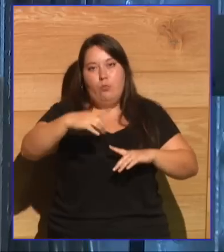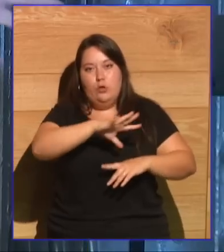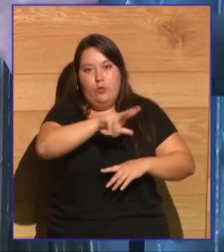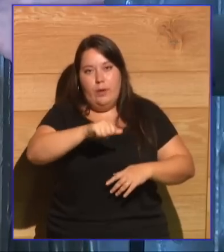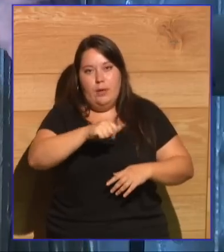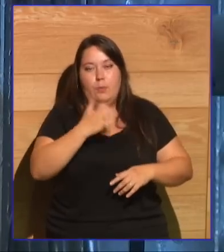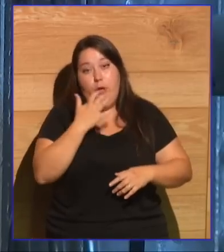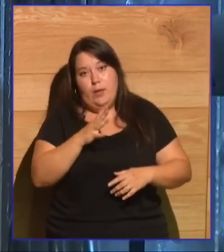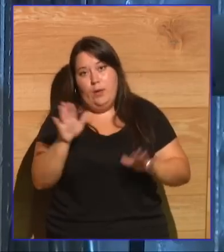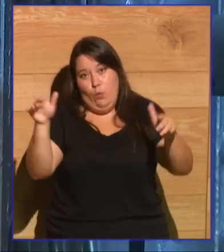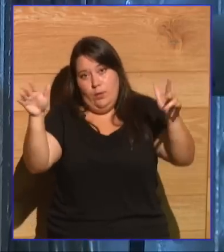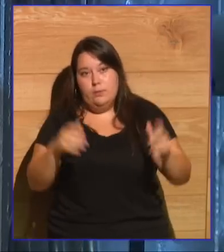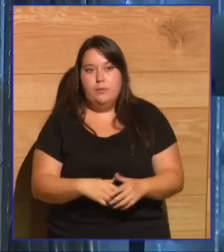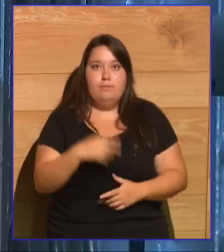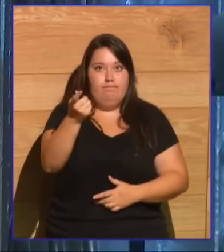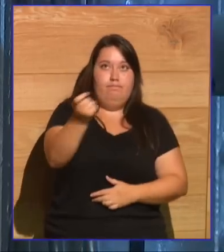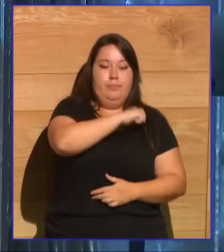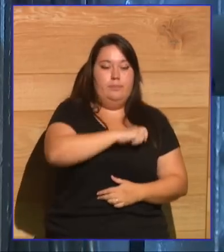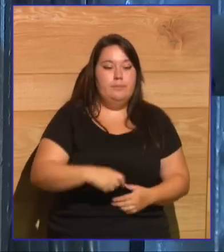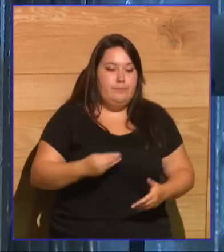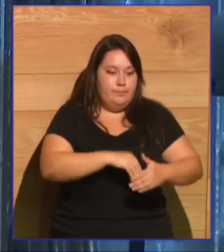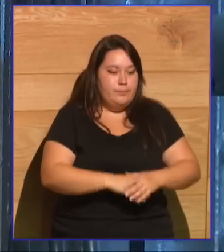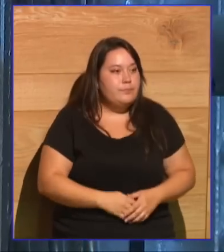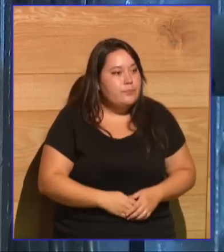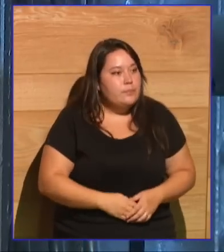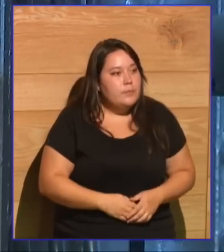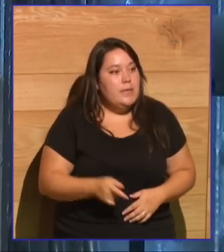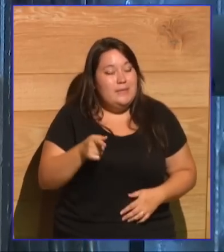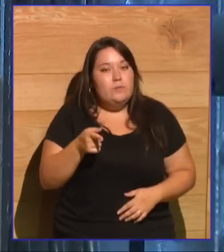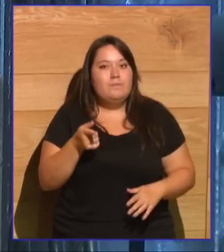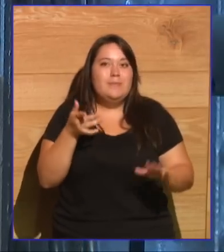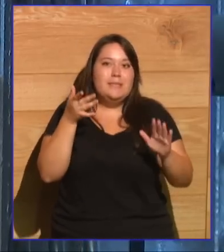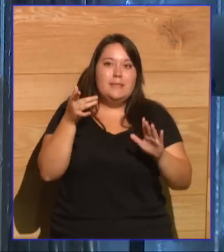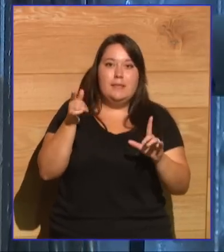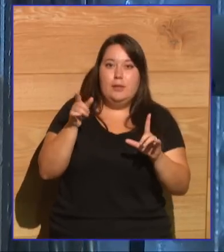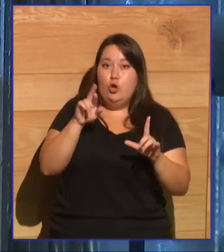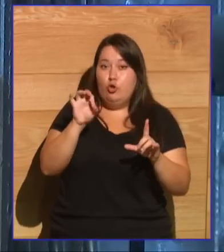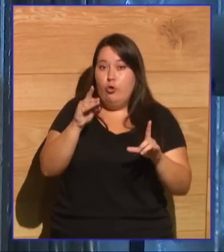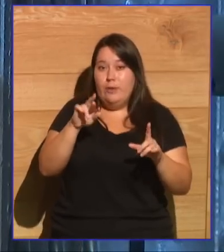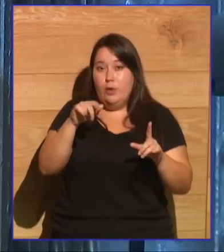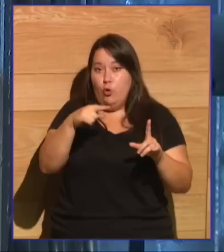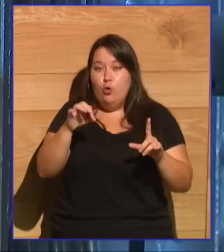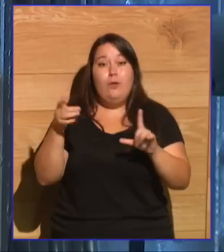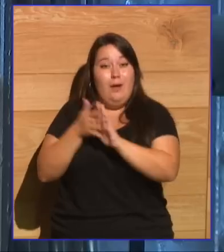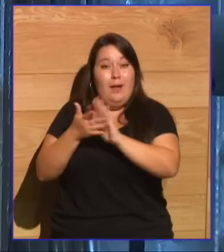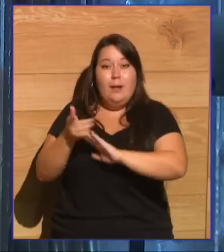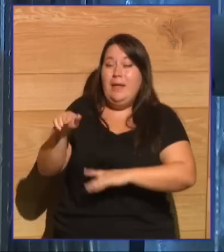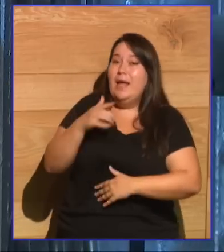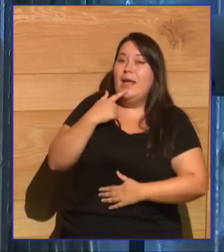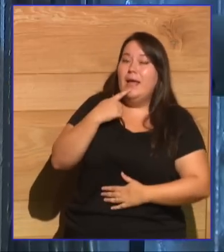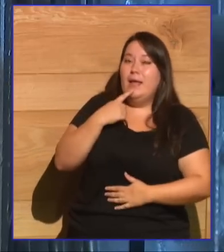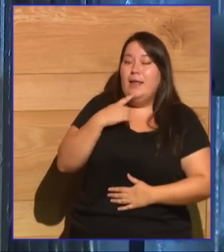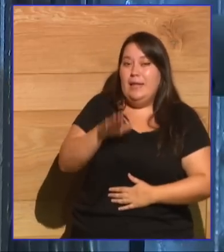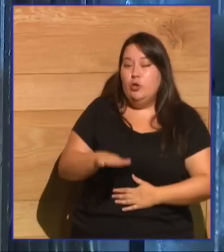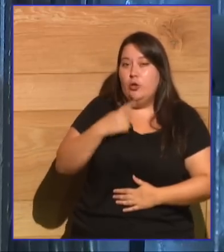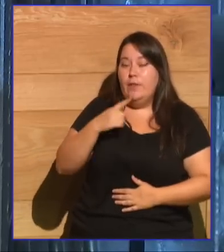como padre que eres creo que podrás reconocerte en esa escena que estaba describiendo rodrigo el momento en el que elliot le dice a su